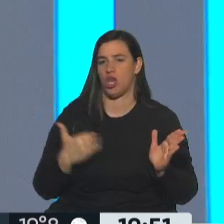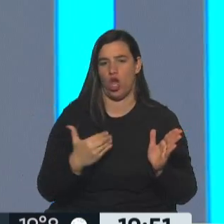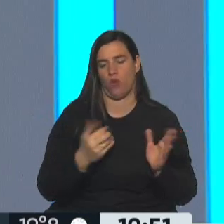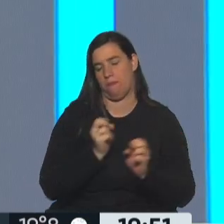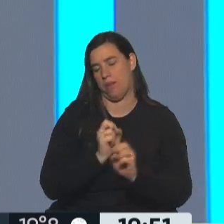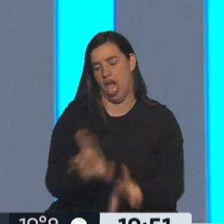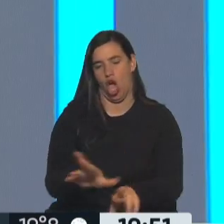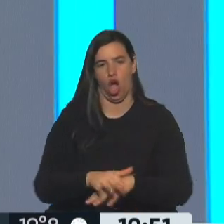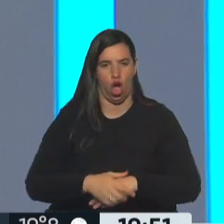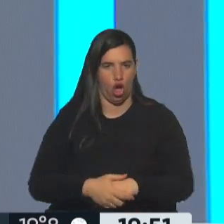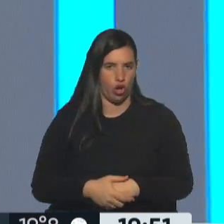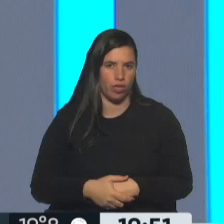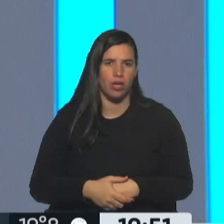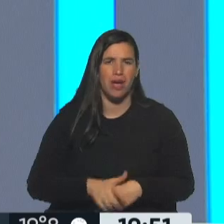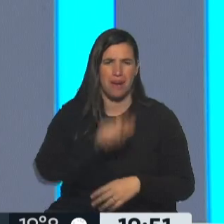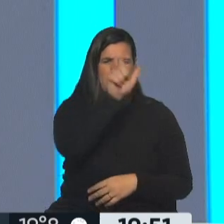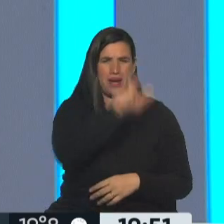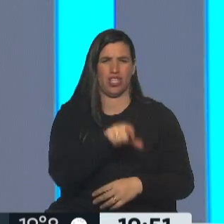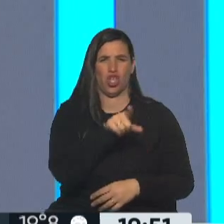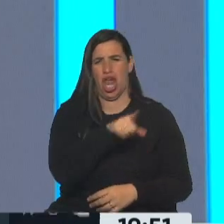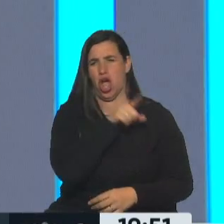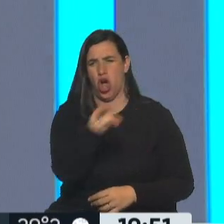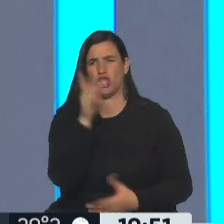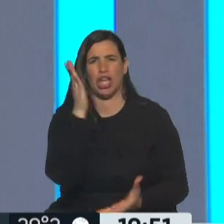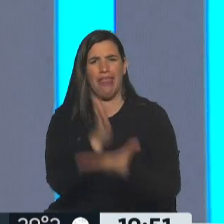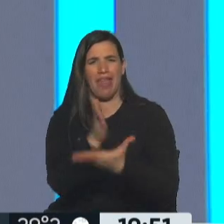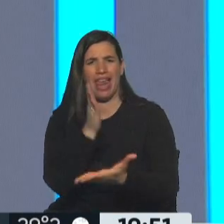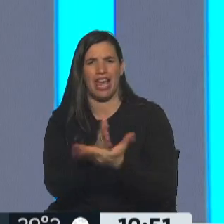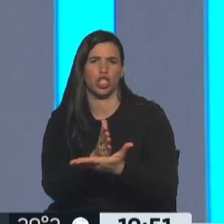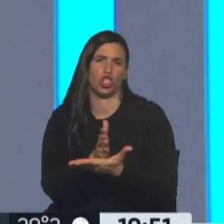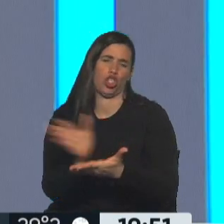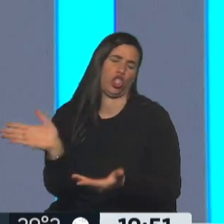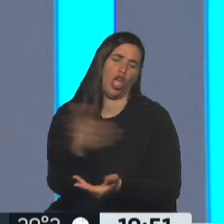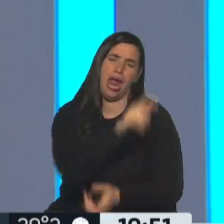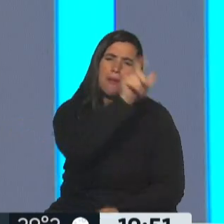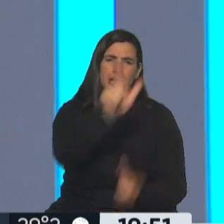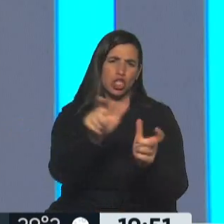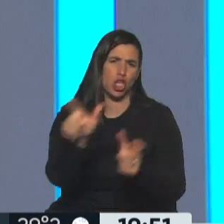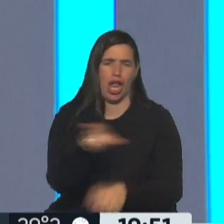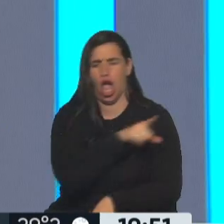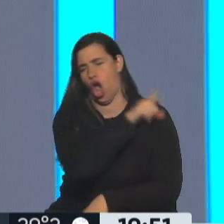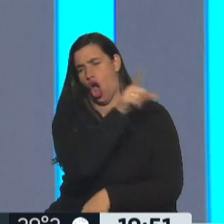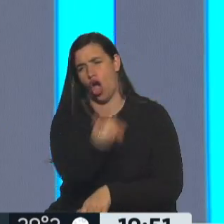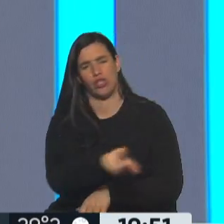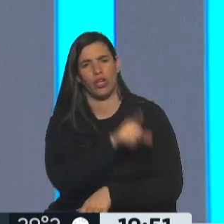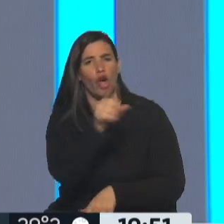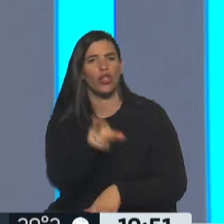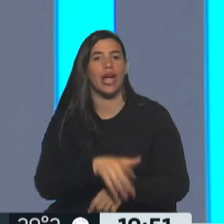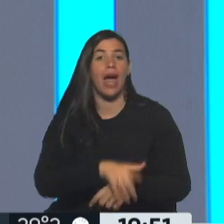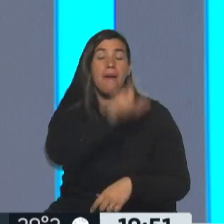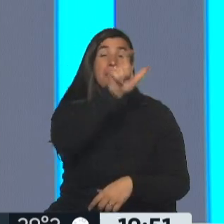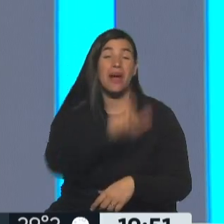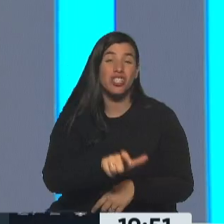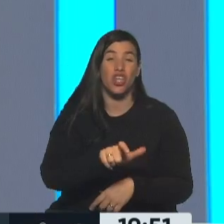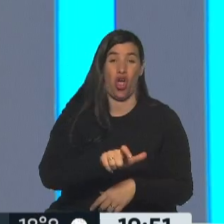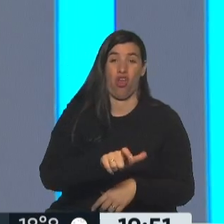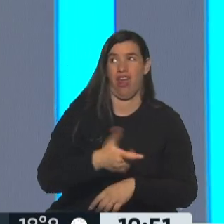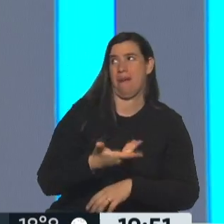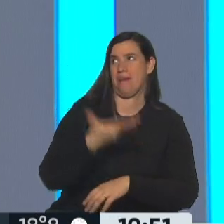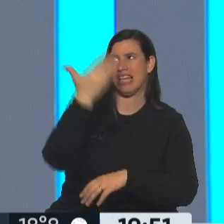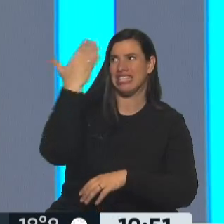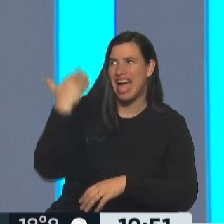Dante Sica directamente es que no haya paritarias, por ejemplo, y lo propone. Es decir, que no tiene que haber paritarias, punto uno. Y segundo